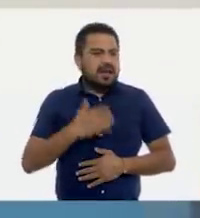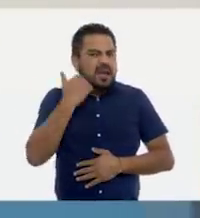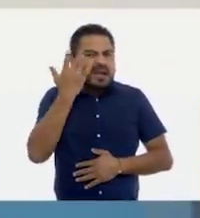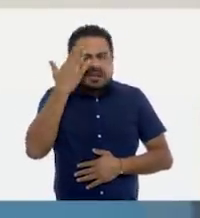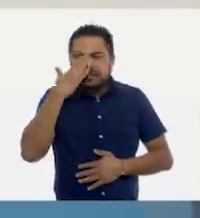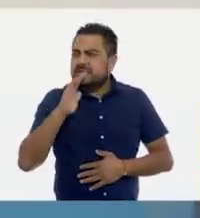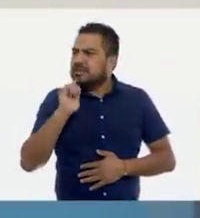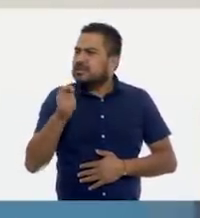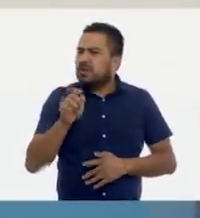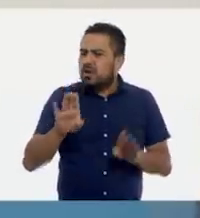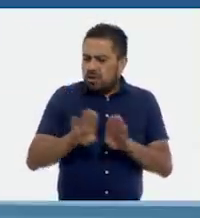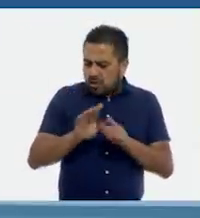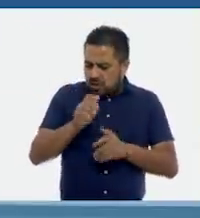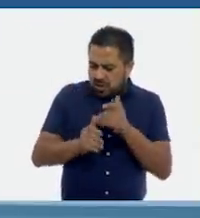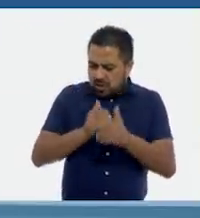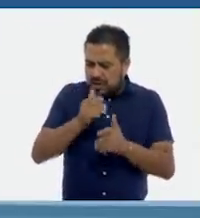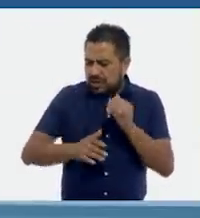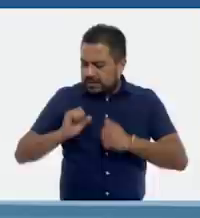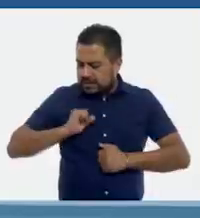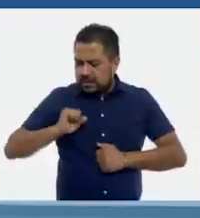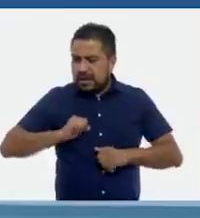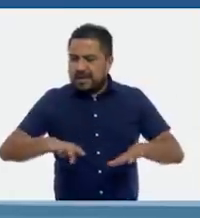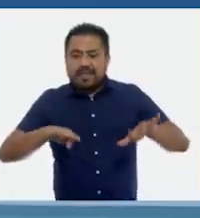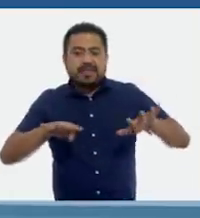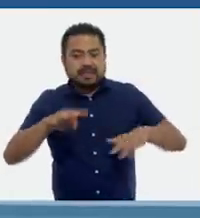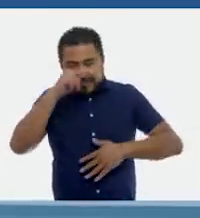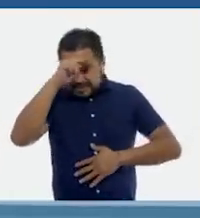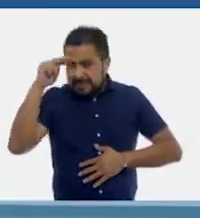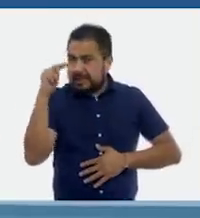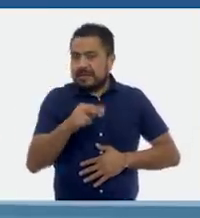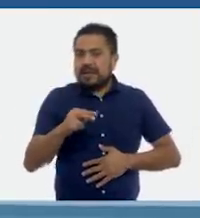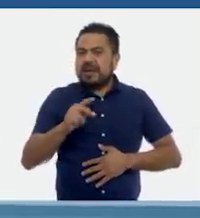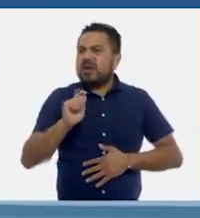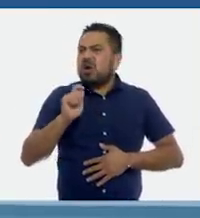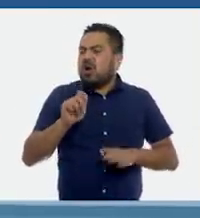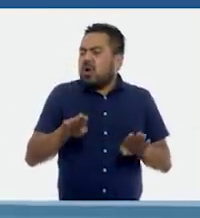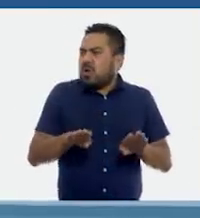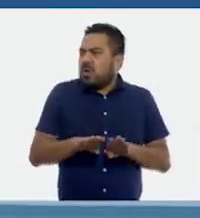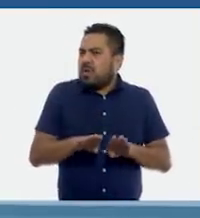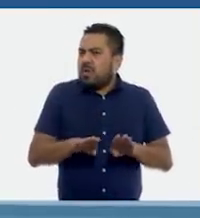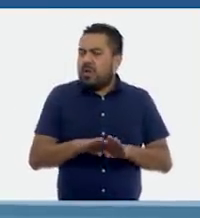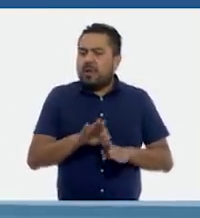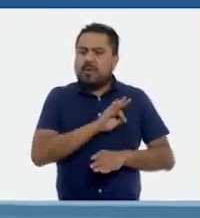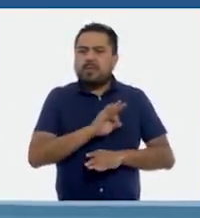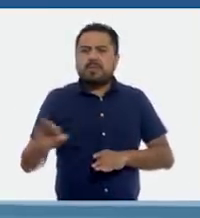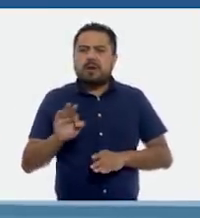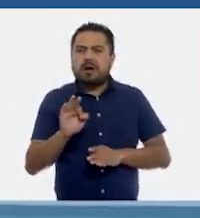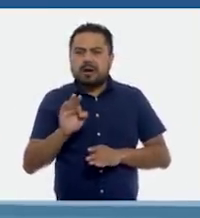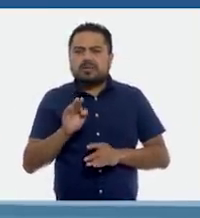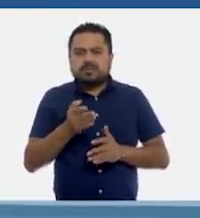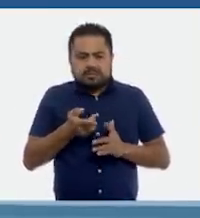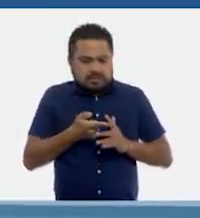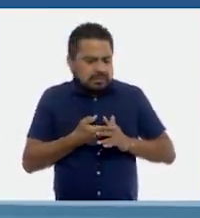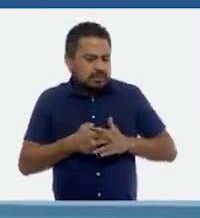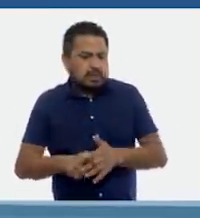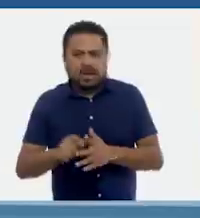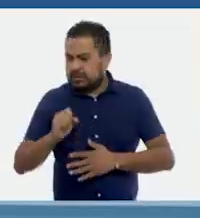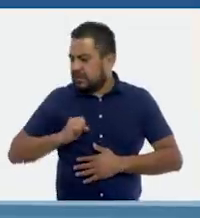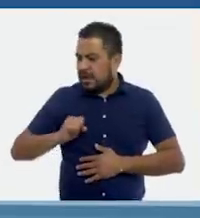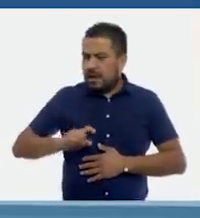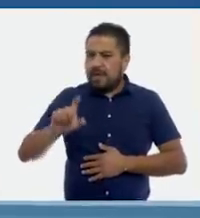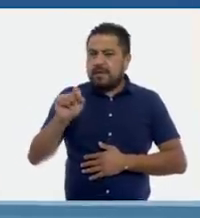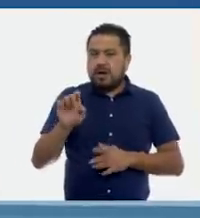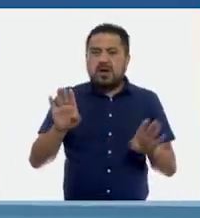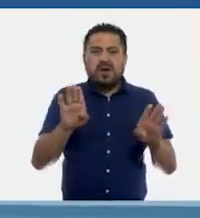saber cómo terminó el siglo XIX mexicano y de qué manera se recibió el siglo XX.